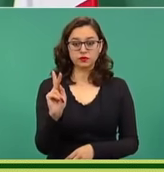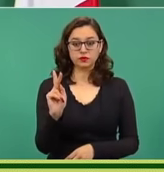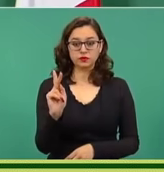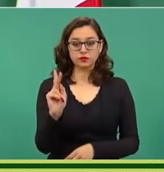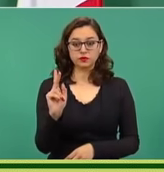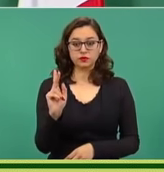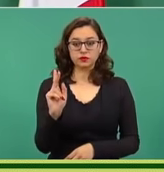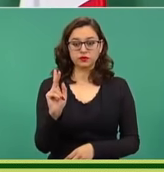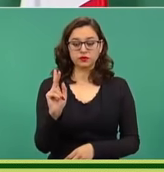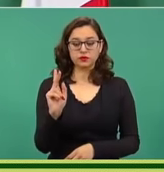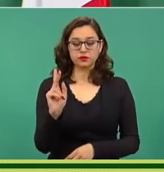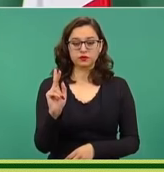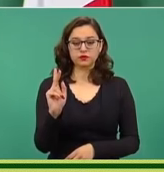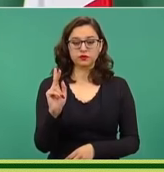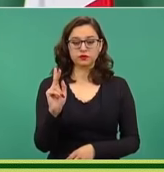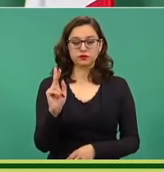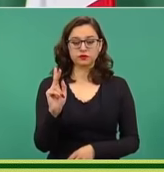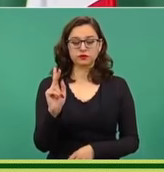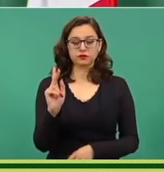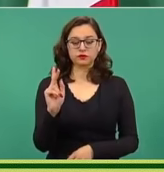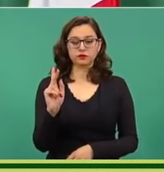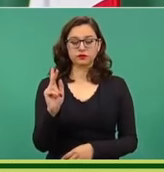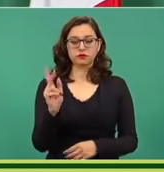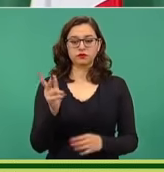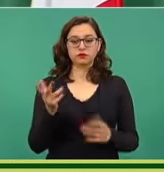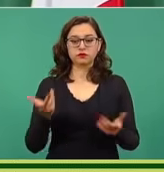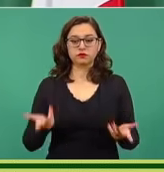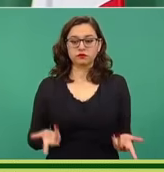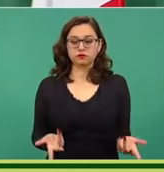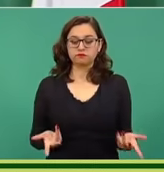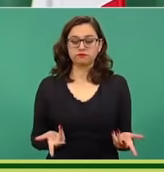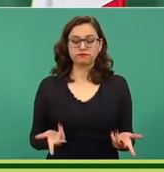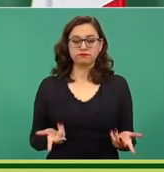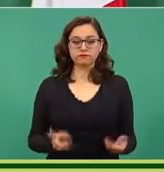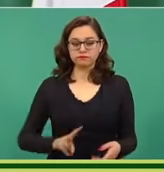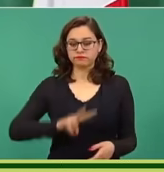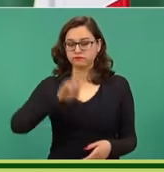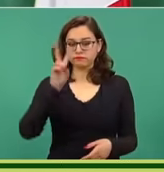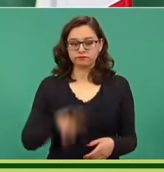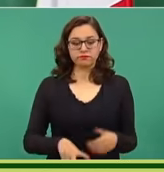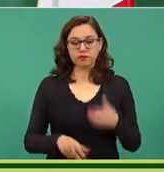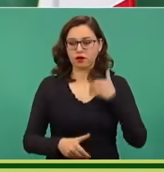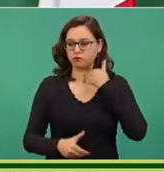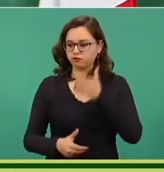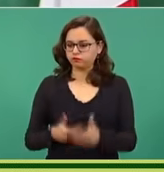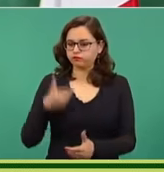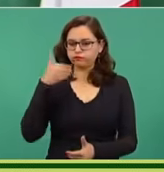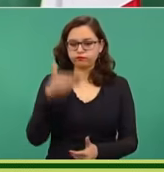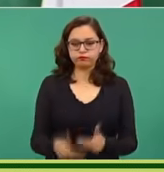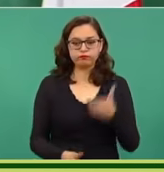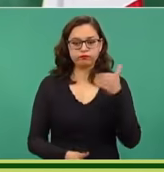s producto de todo un proceso